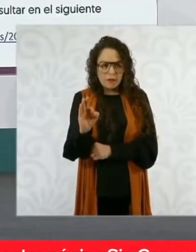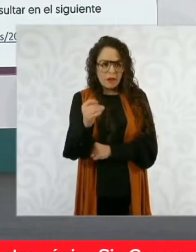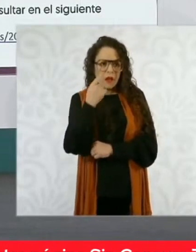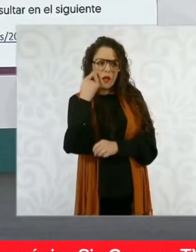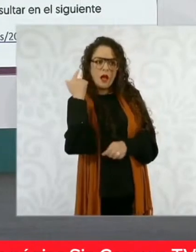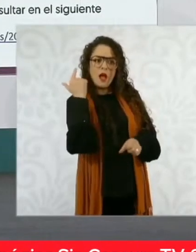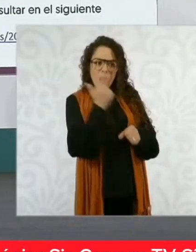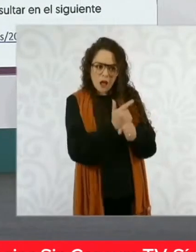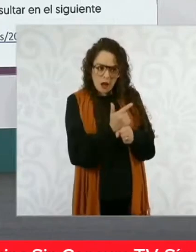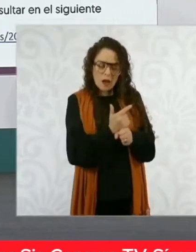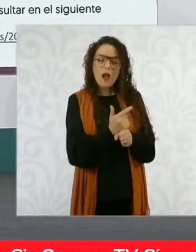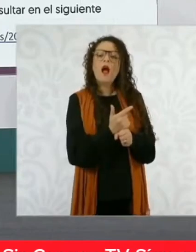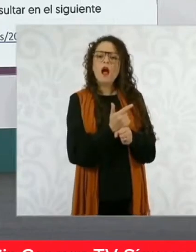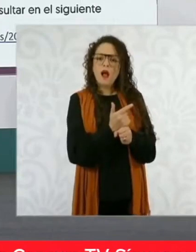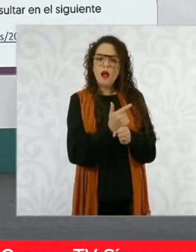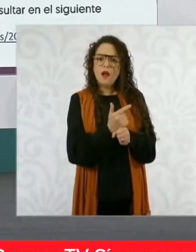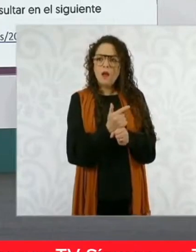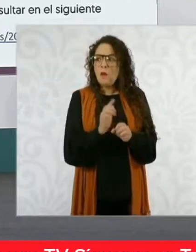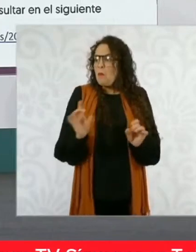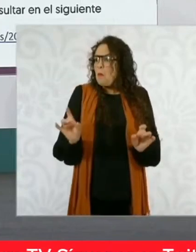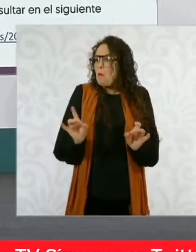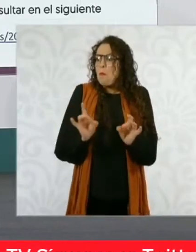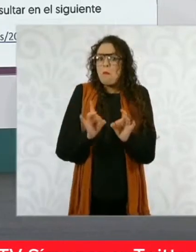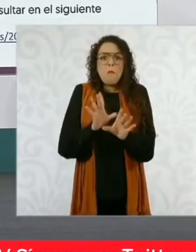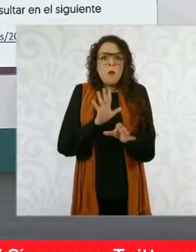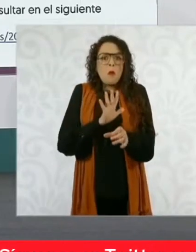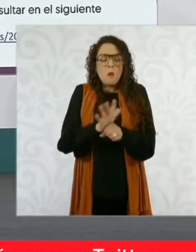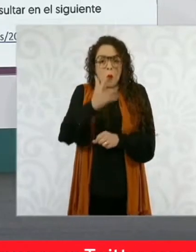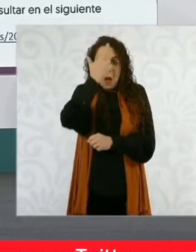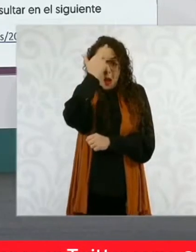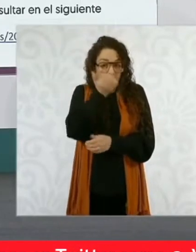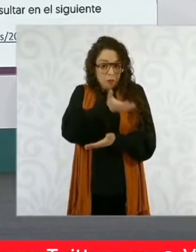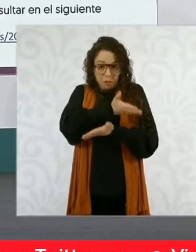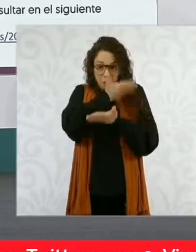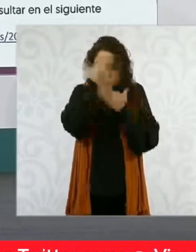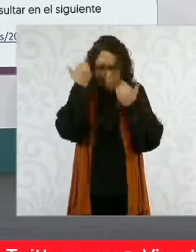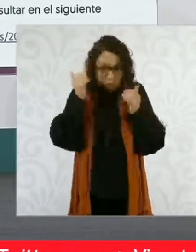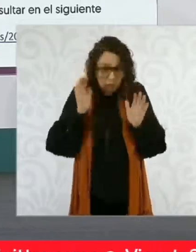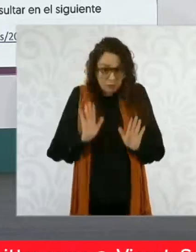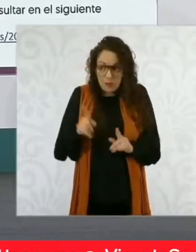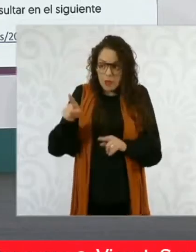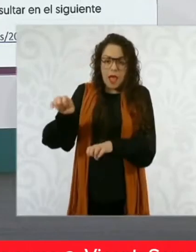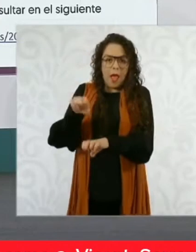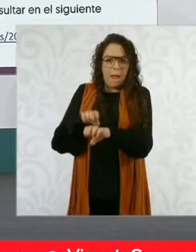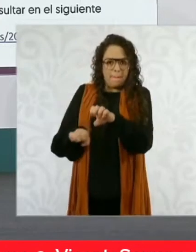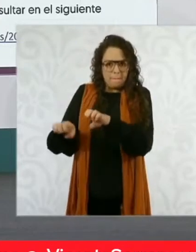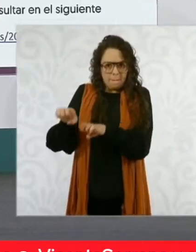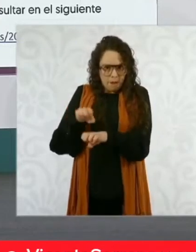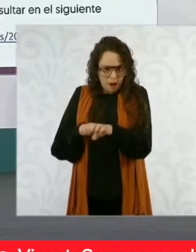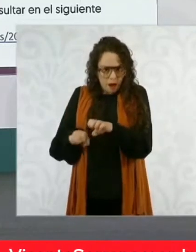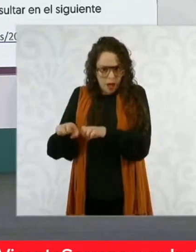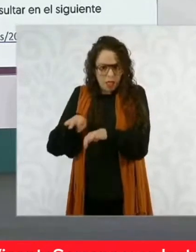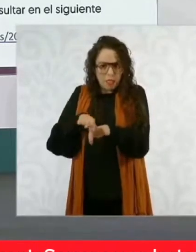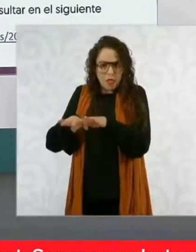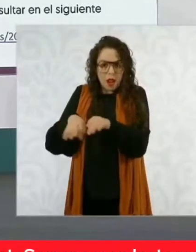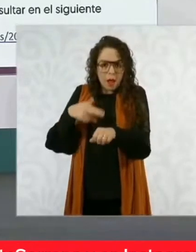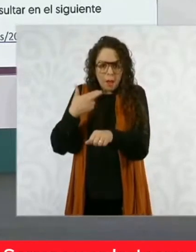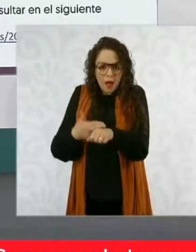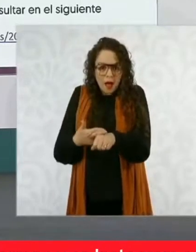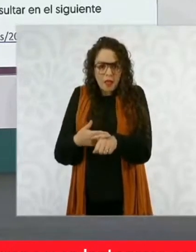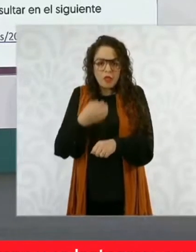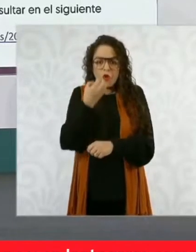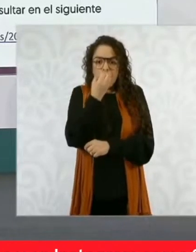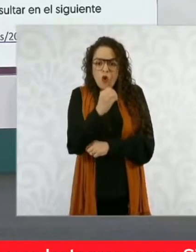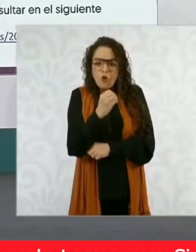razón, los sectores empresarial y de trabajadores instruyeron en octubre de